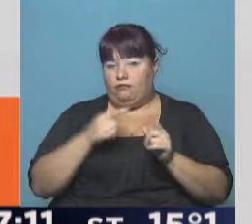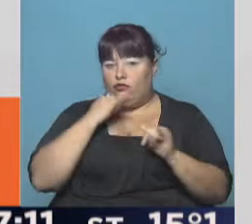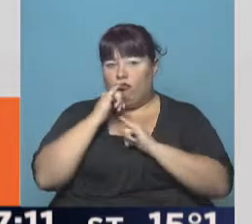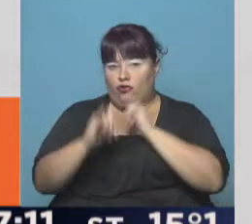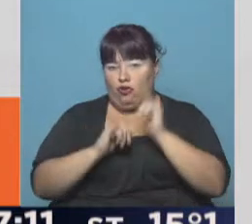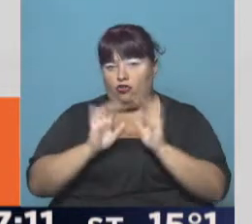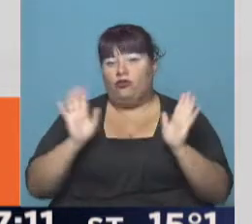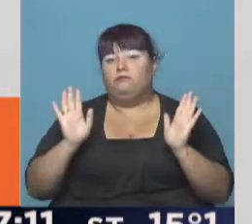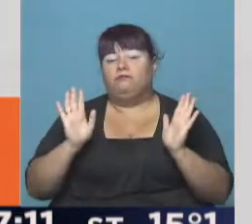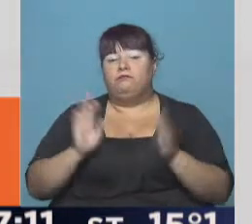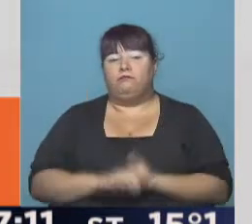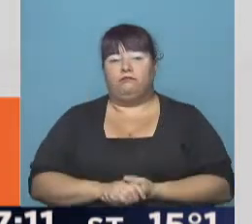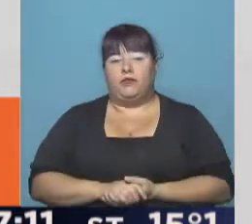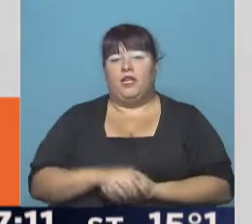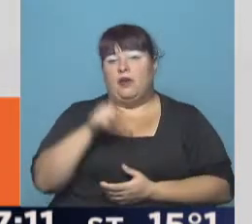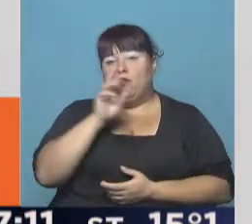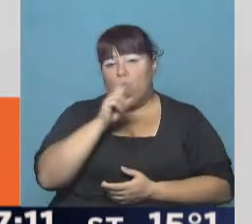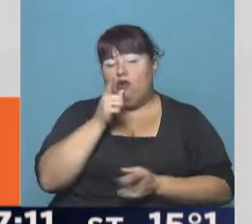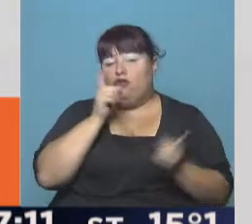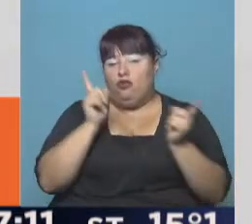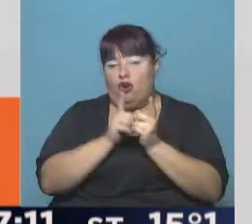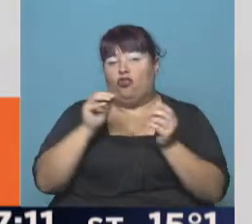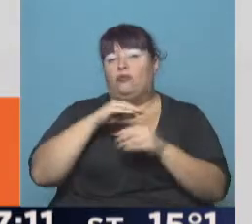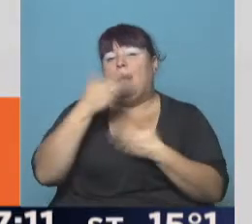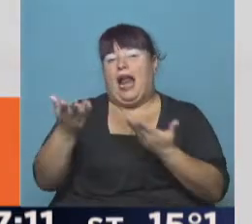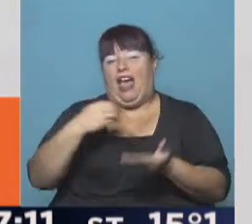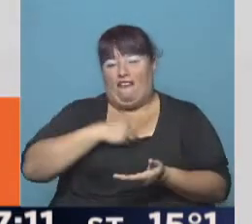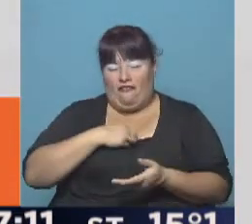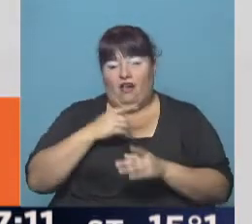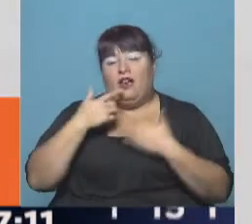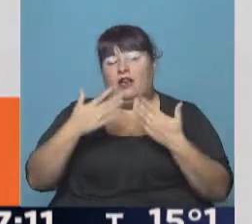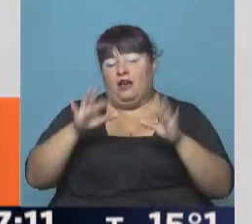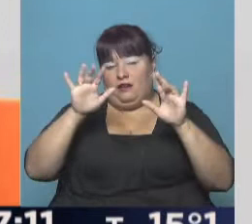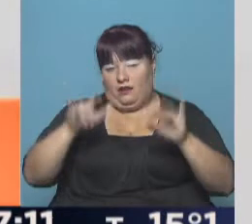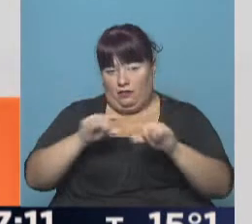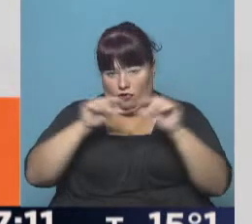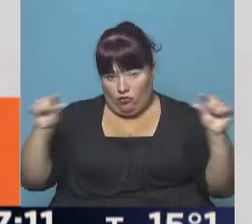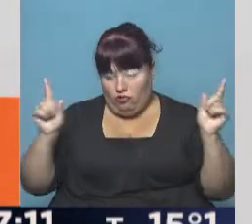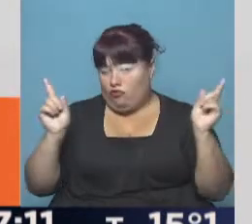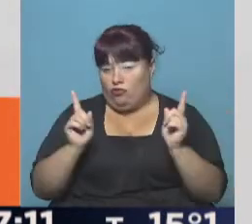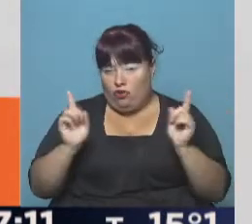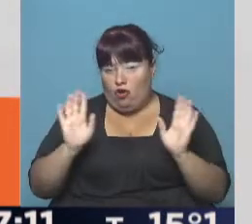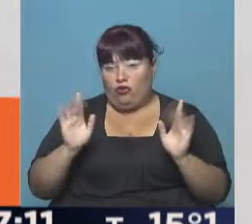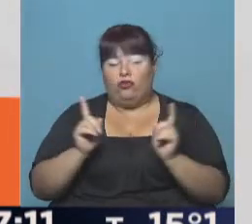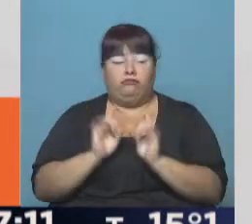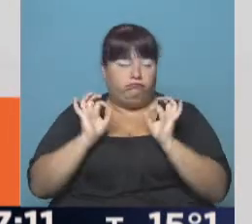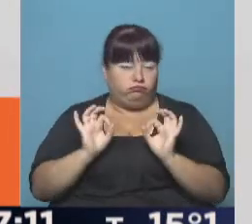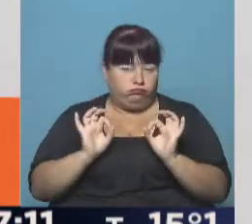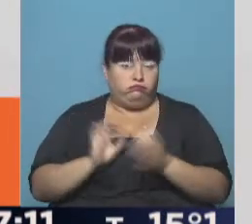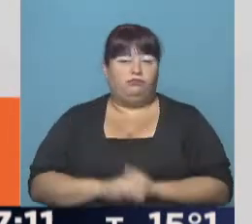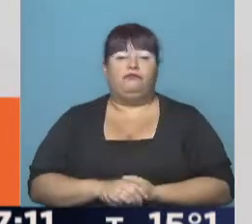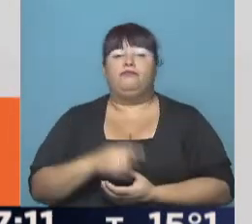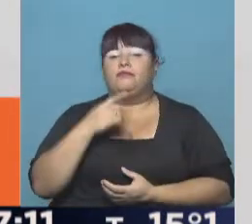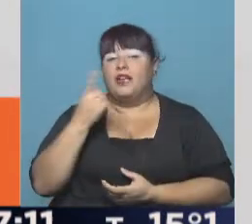comunicaciones, por lo menos por el lado de Ariana, con sus fans, a partir de esa frase corta, concreta. Y lo que